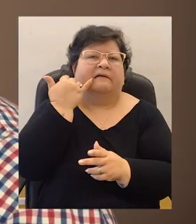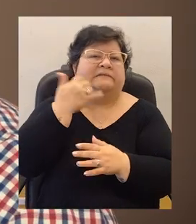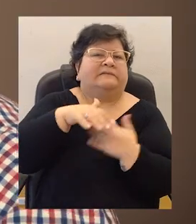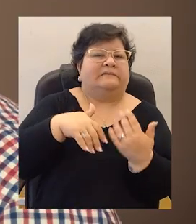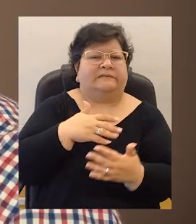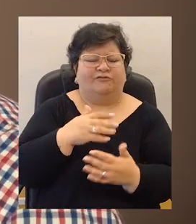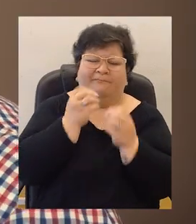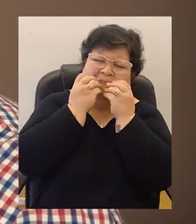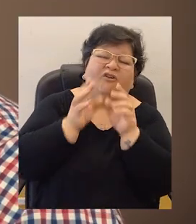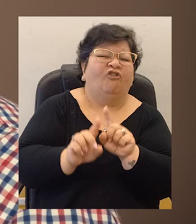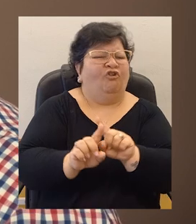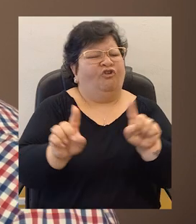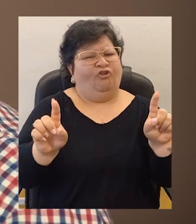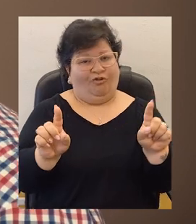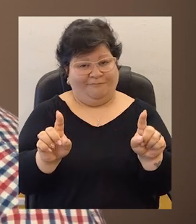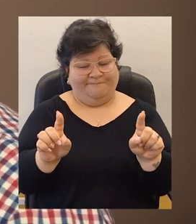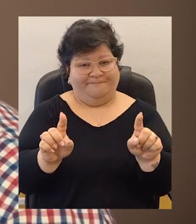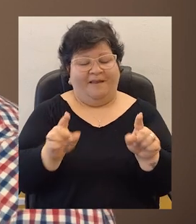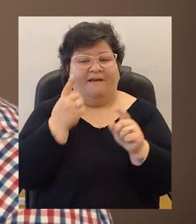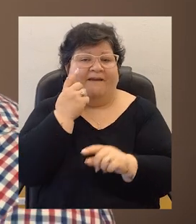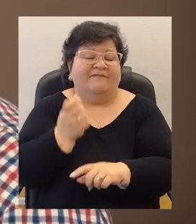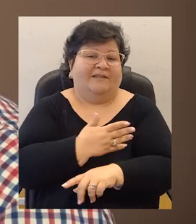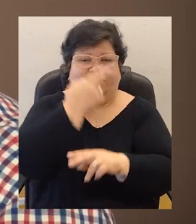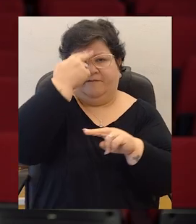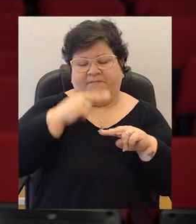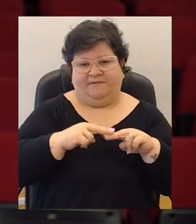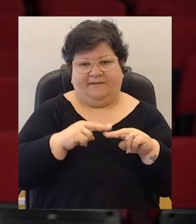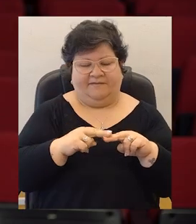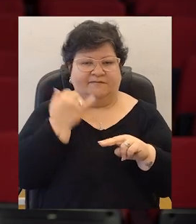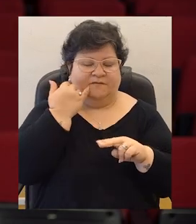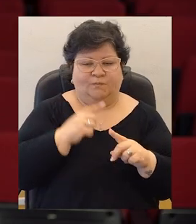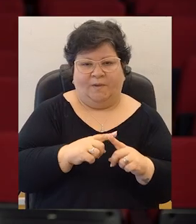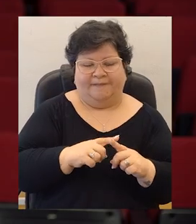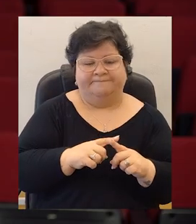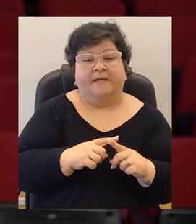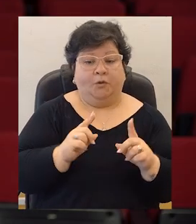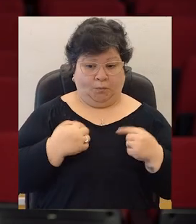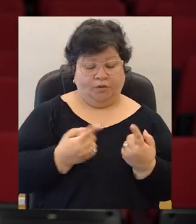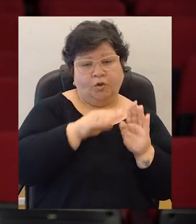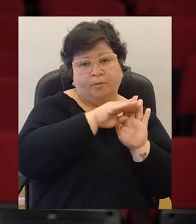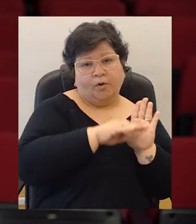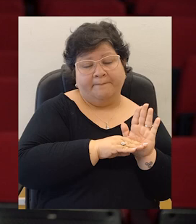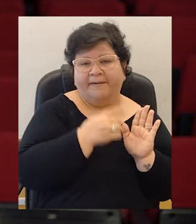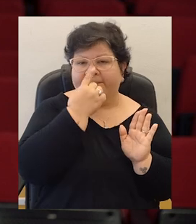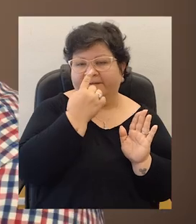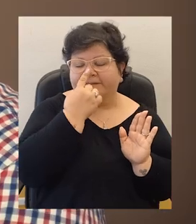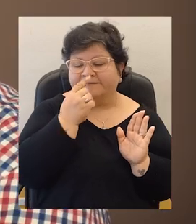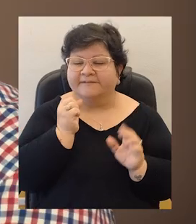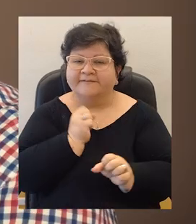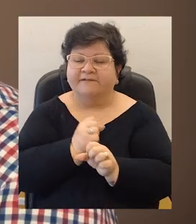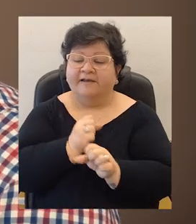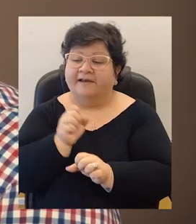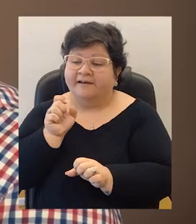en la adolescencia va por ahí el tema de por qué nosotros al programa nosotros especialmente nos interesa trabajar ese tema